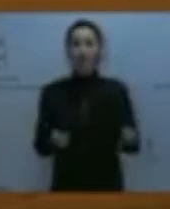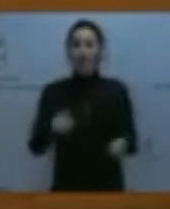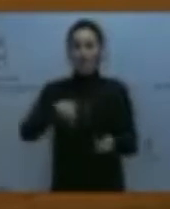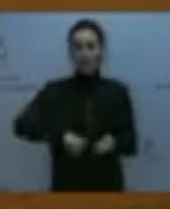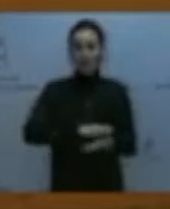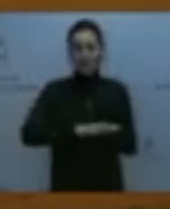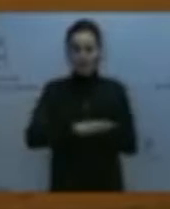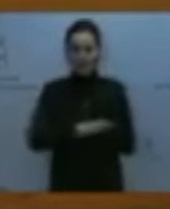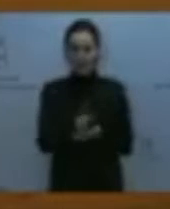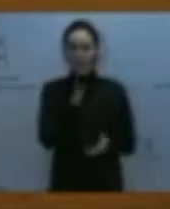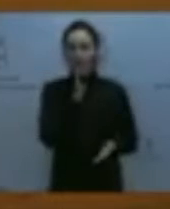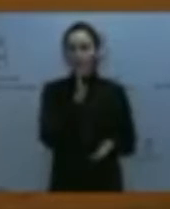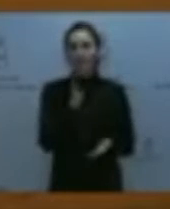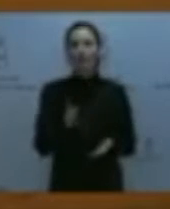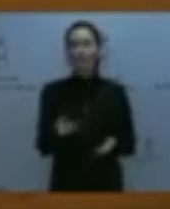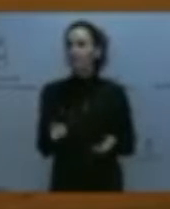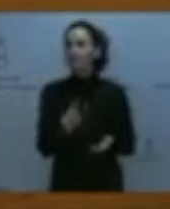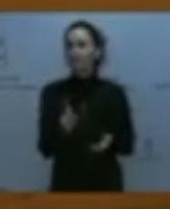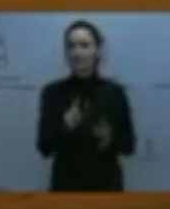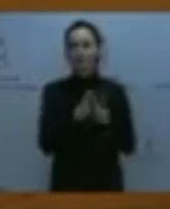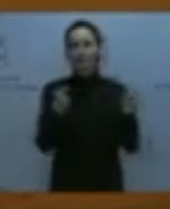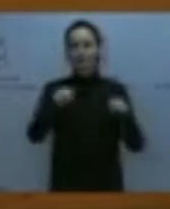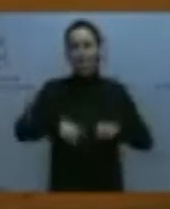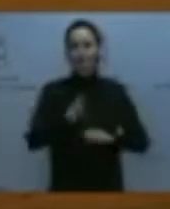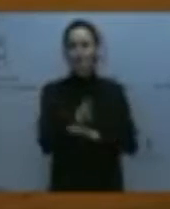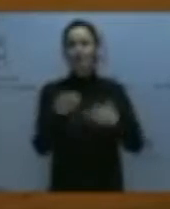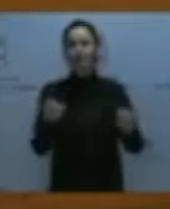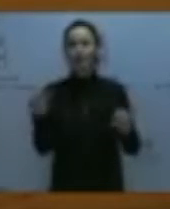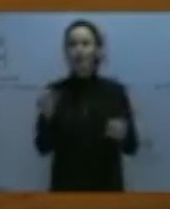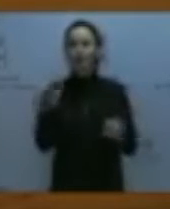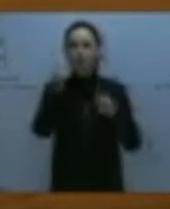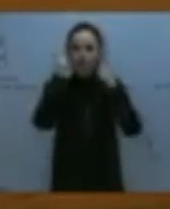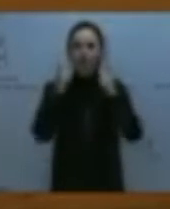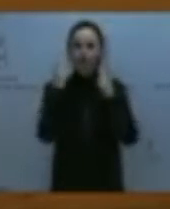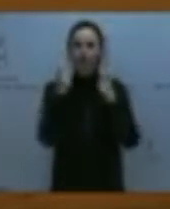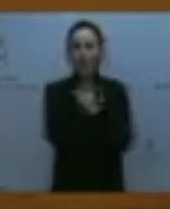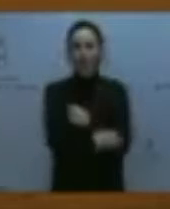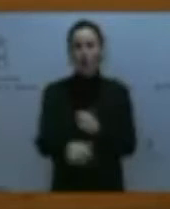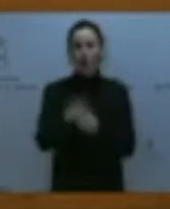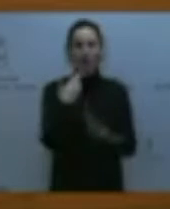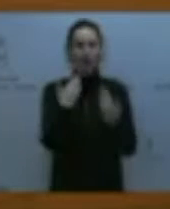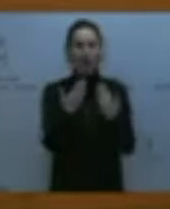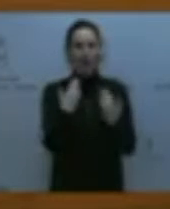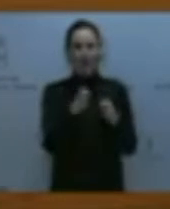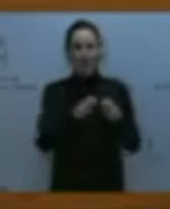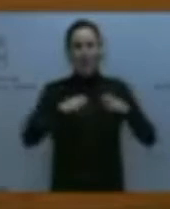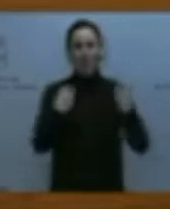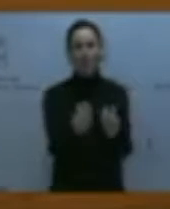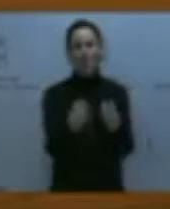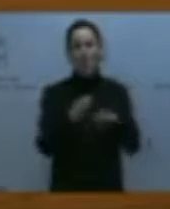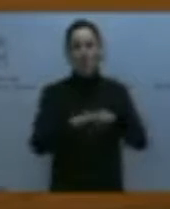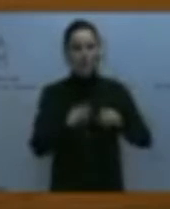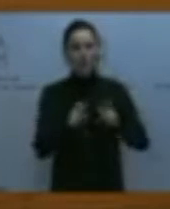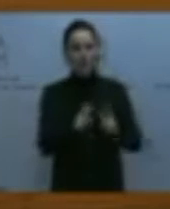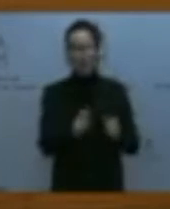no solo se tiene que traer los temas aquí a la Junta, hay que mejorar los espacios de diálogo con el sector y para eso lo primero es